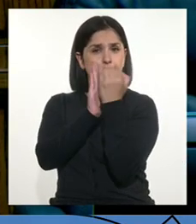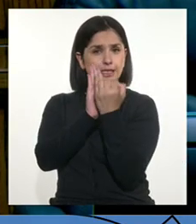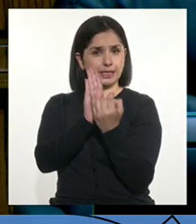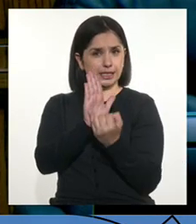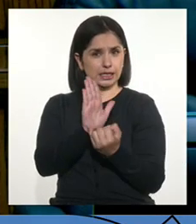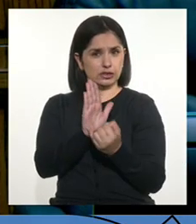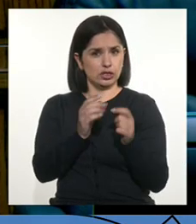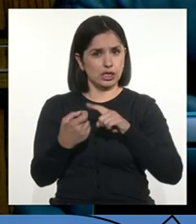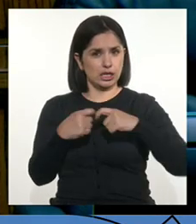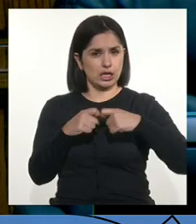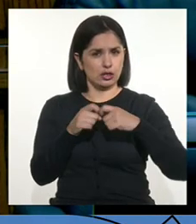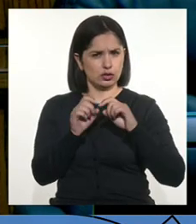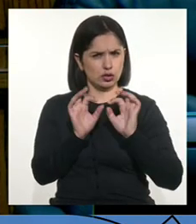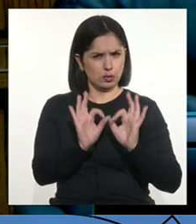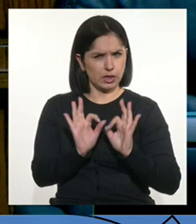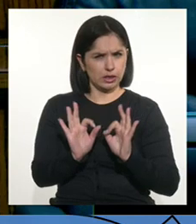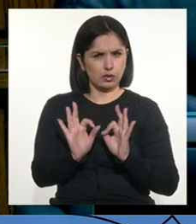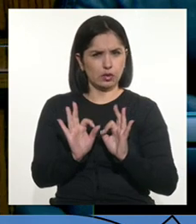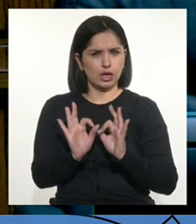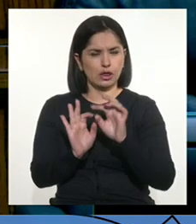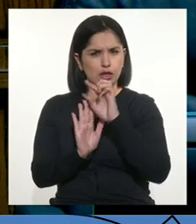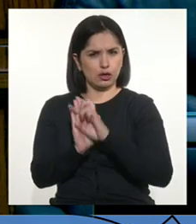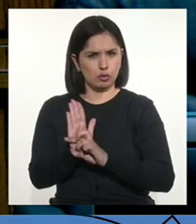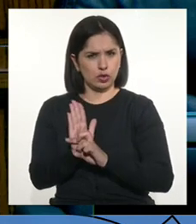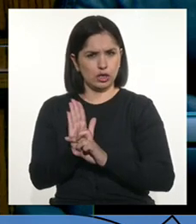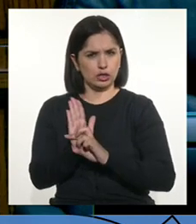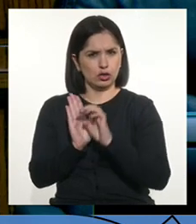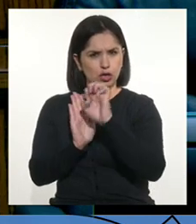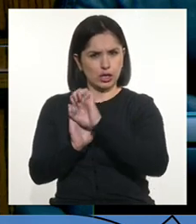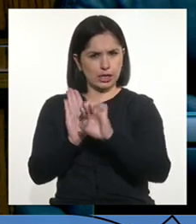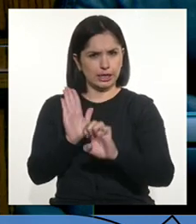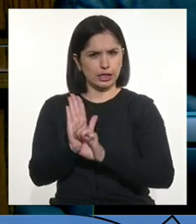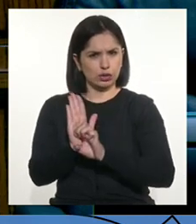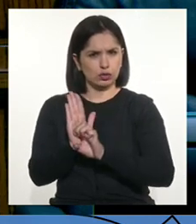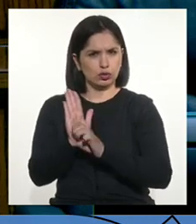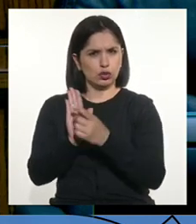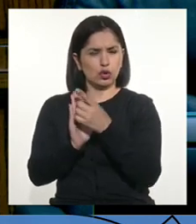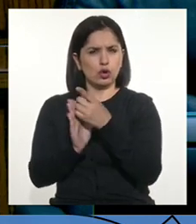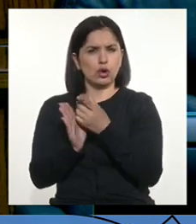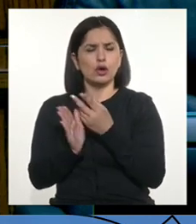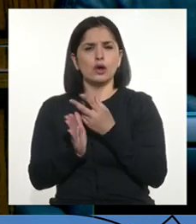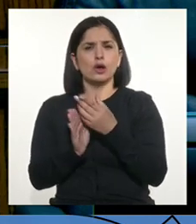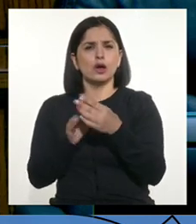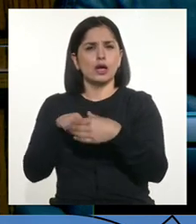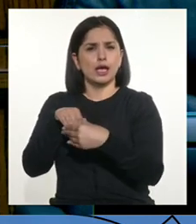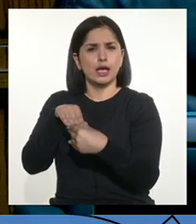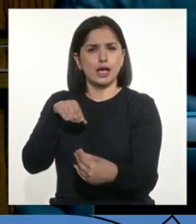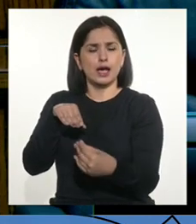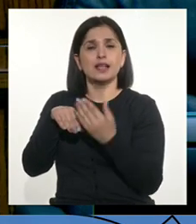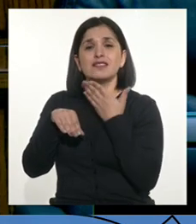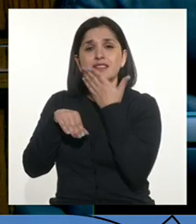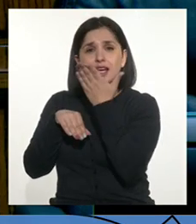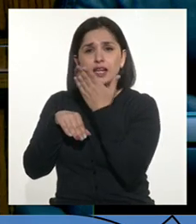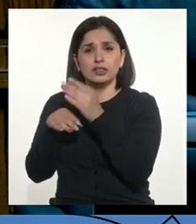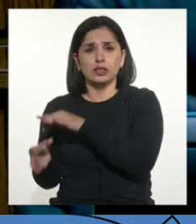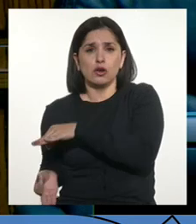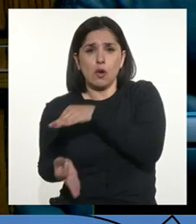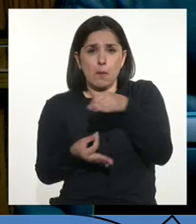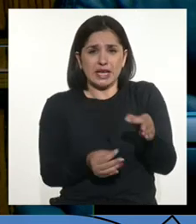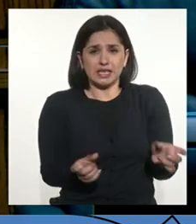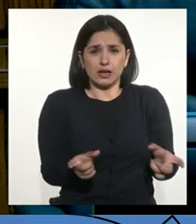en particular del proyecto sobre un estatuto antártico pueda pasar ya a la comisión de relaciones exteriores